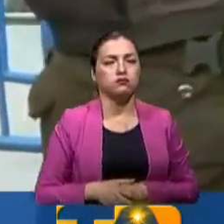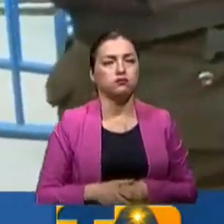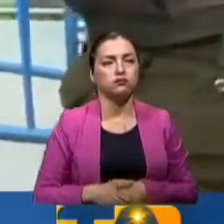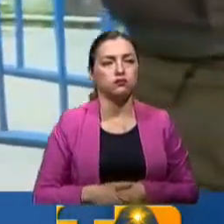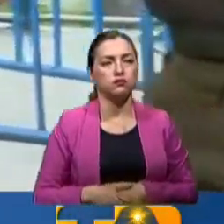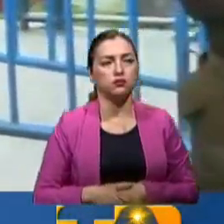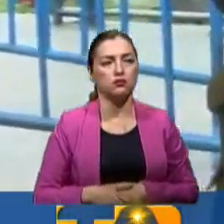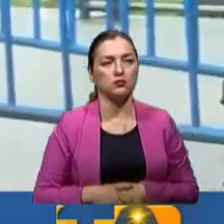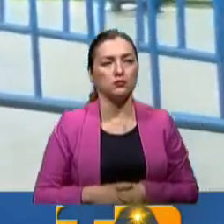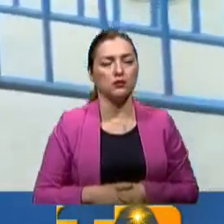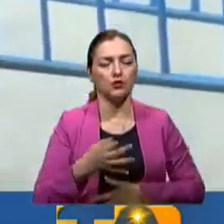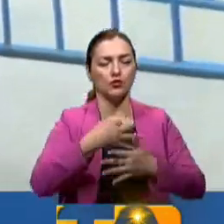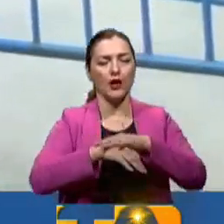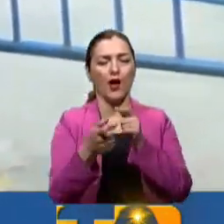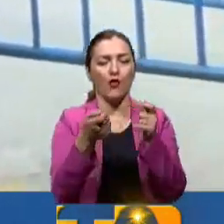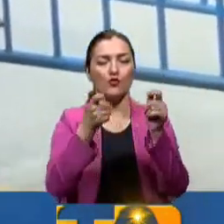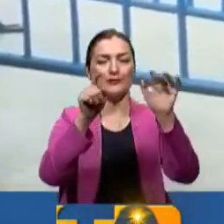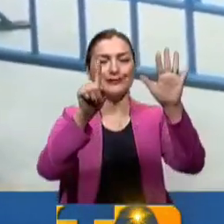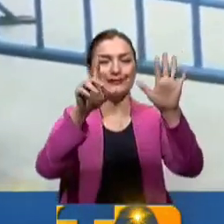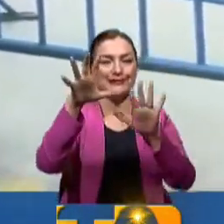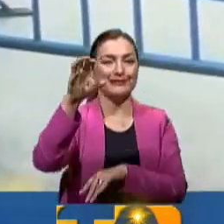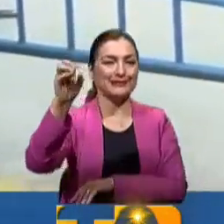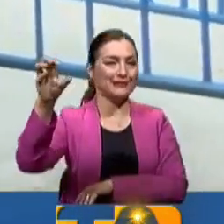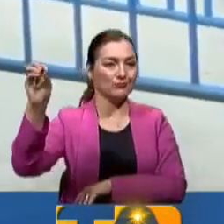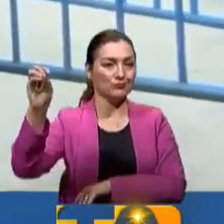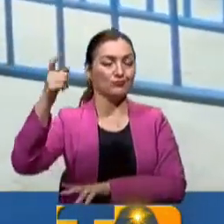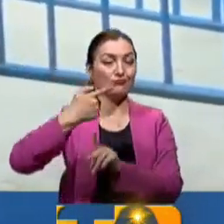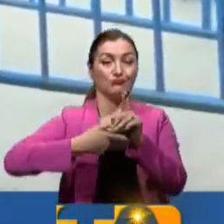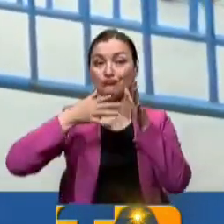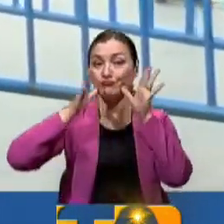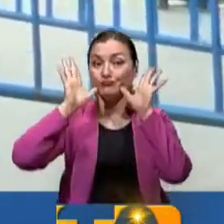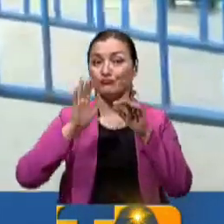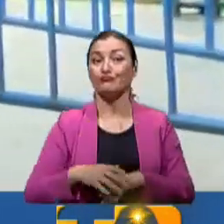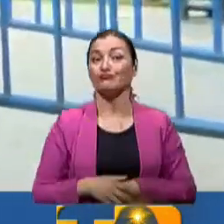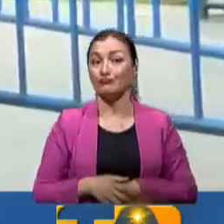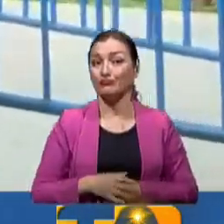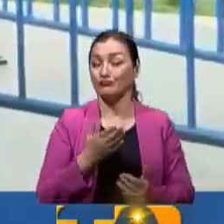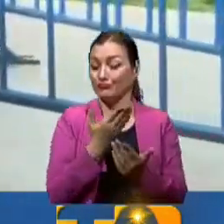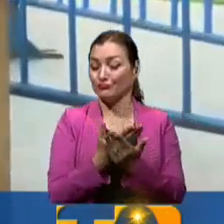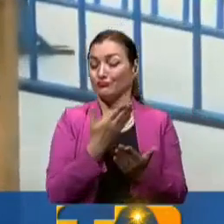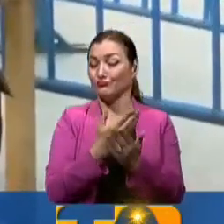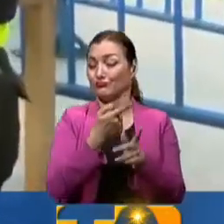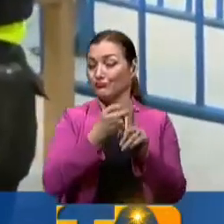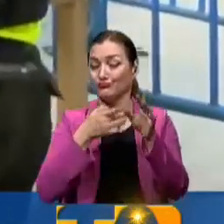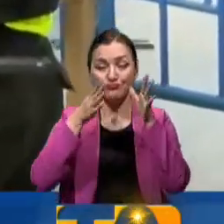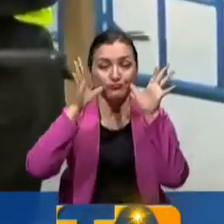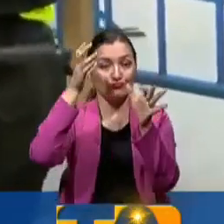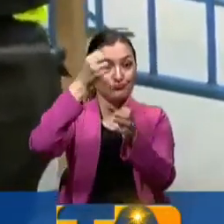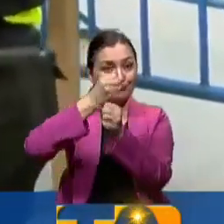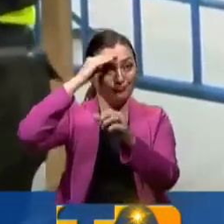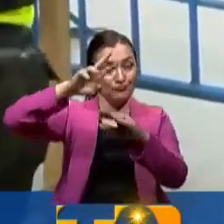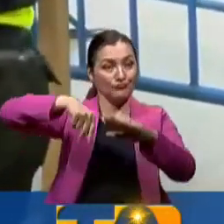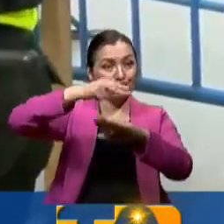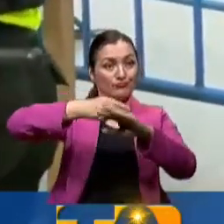forman parte de los 600 operativos que ya se han realizado en este mes de diciembre como parte de la iniciativa Diciembre Seguro. Recordemos